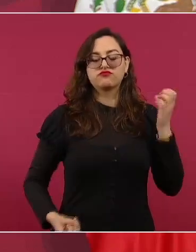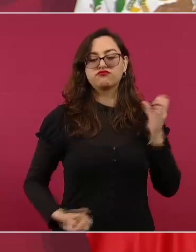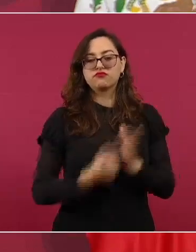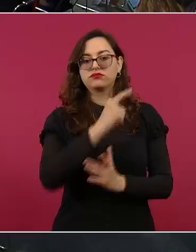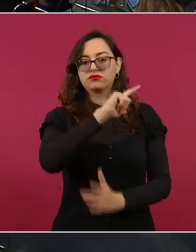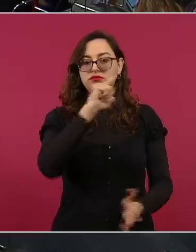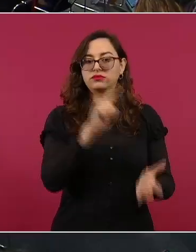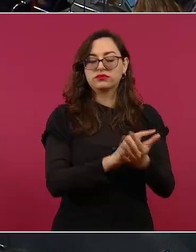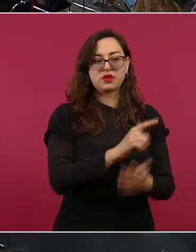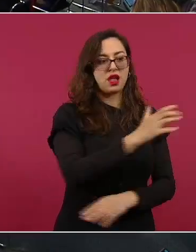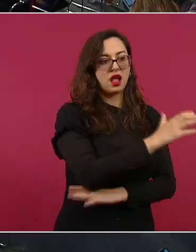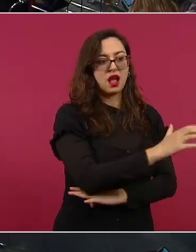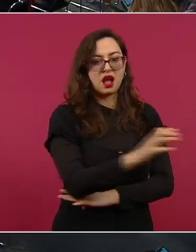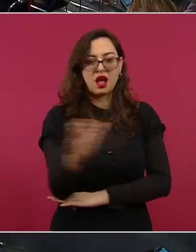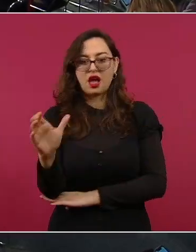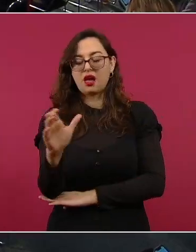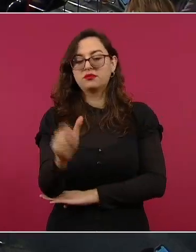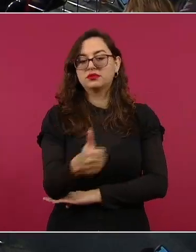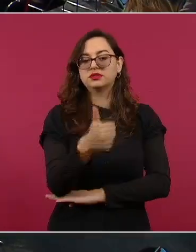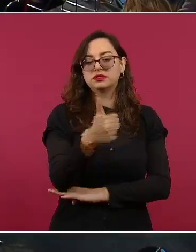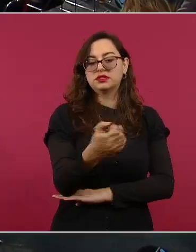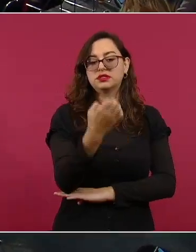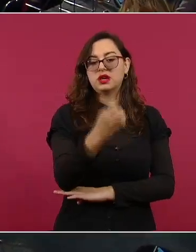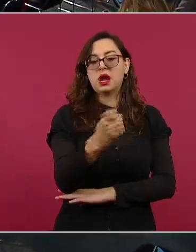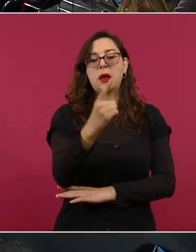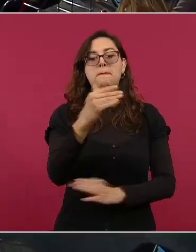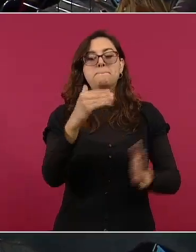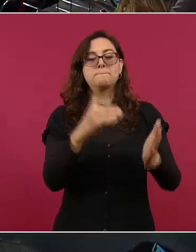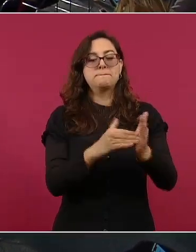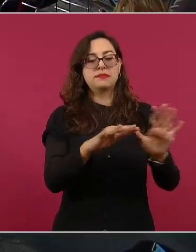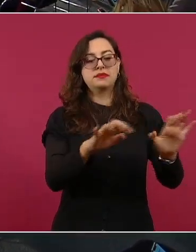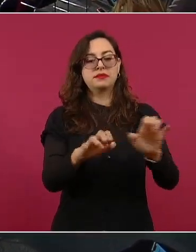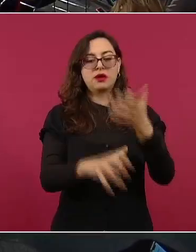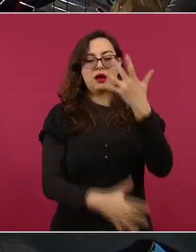ley agraria del 6 de